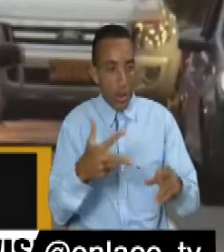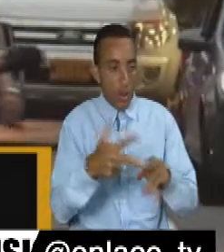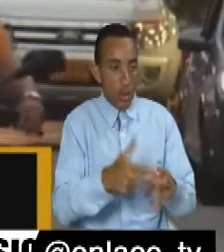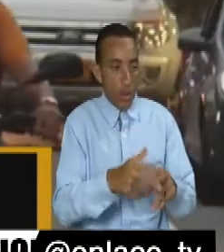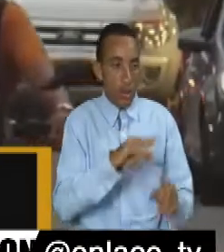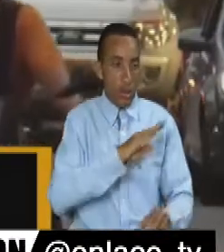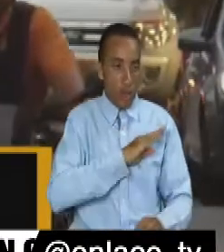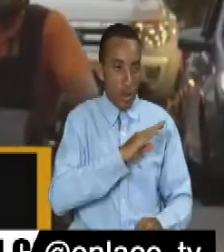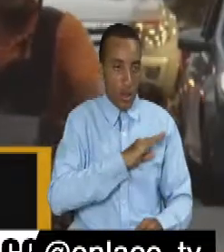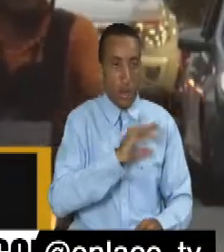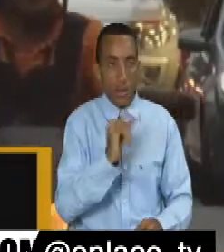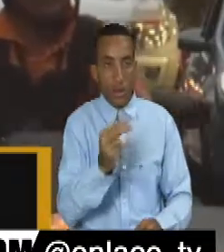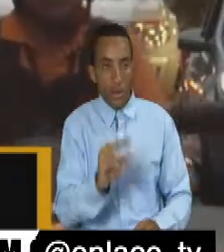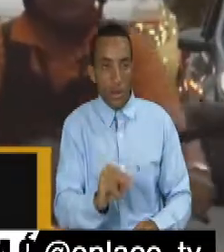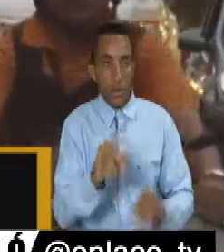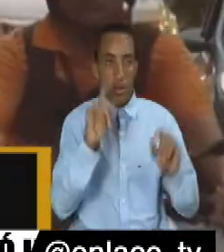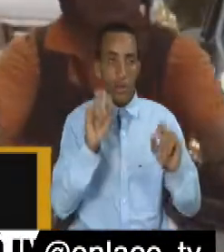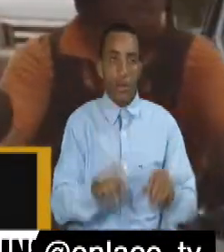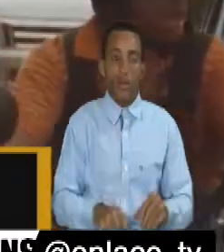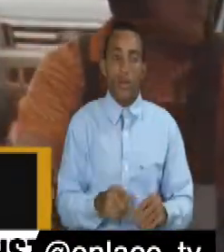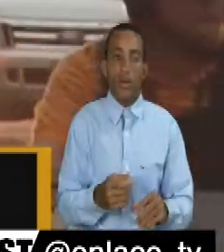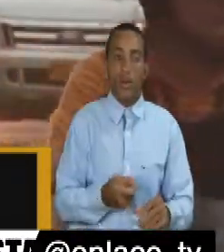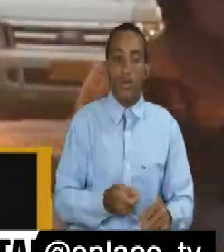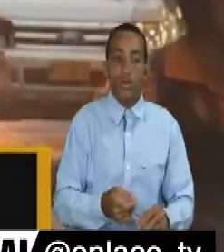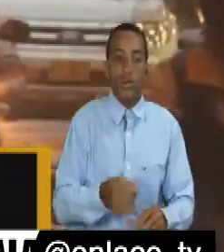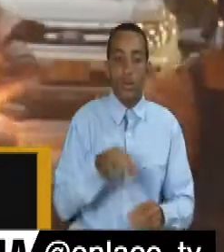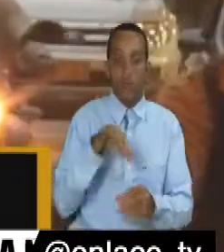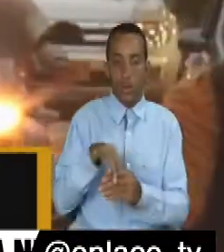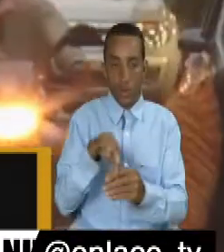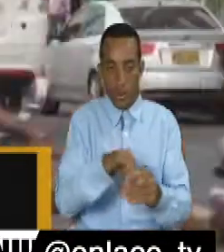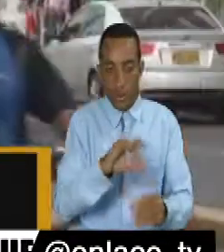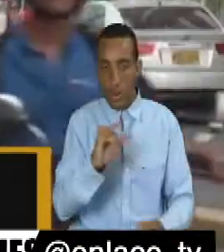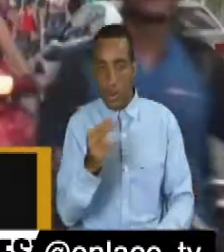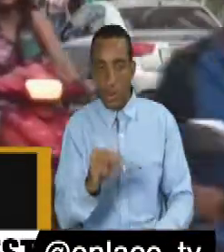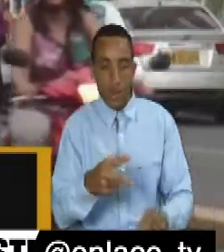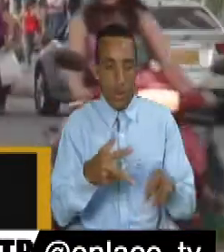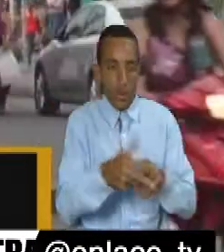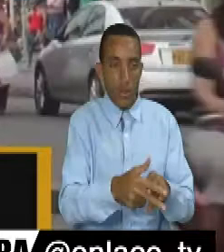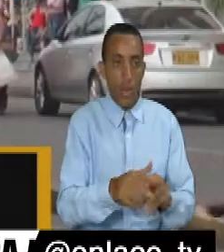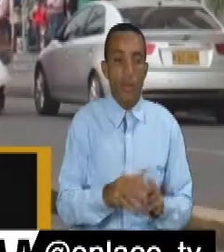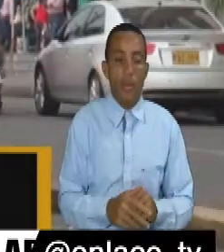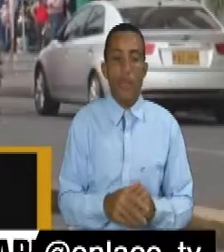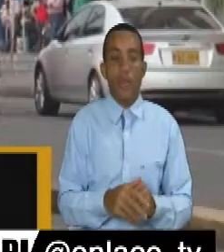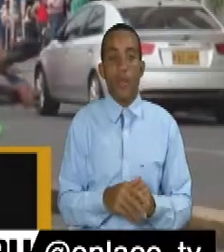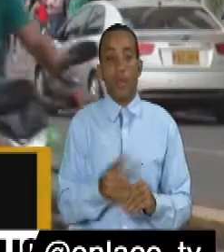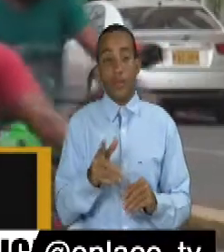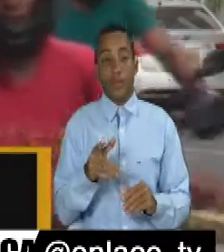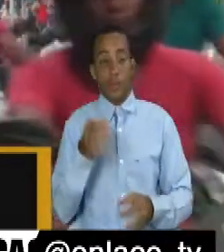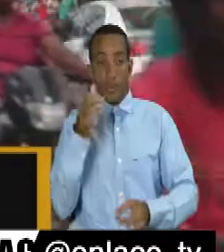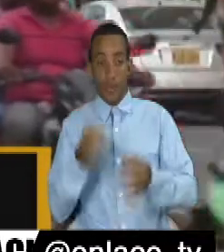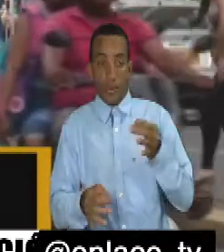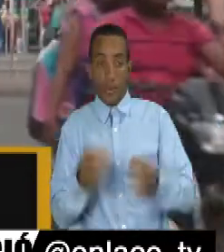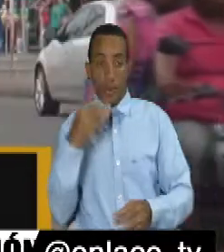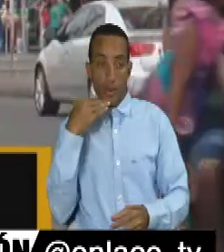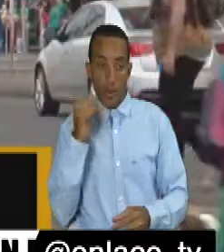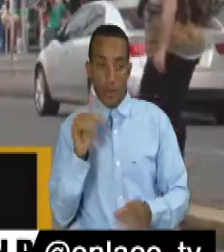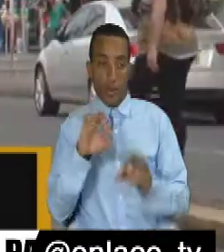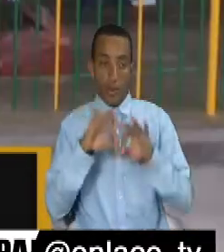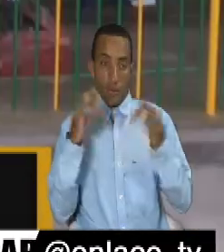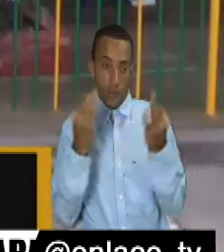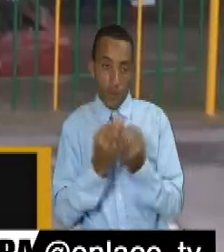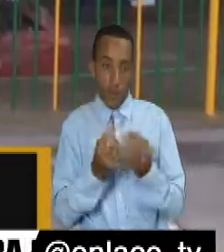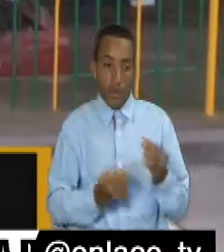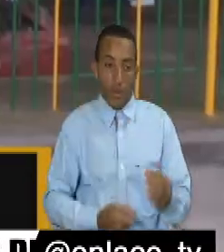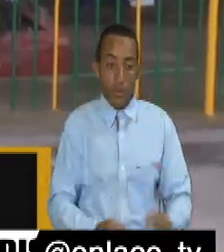Bermeja, ponencia que deberá ser votada en las próximas horas. Sin embargo, ante el reversazo de la jueza de familia, las elecciones atípicas del próximo domingo 2 de